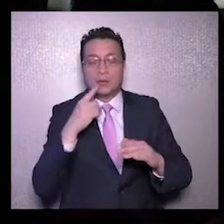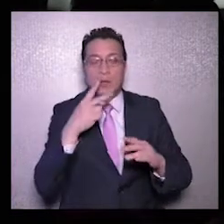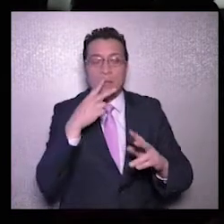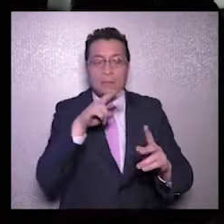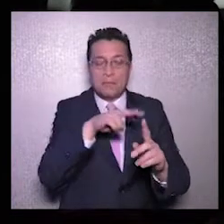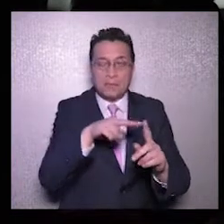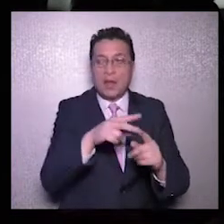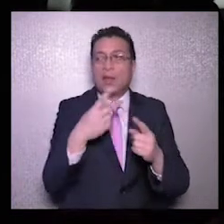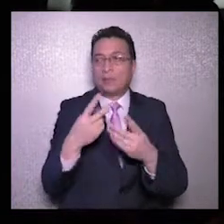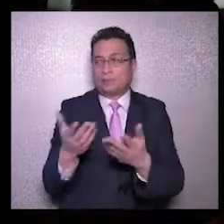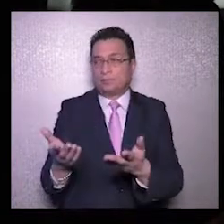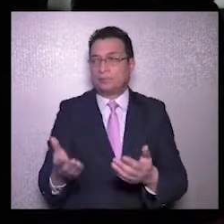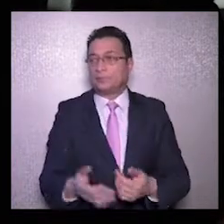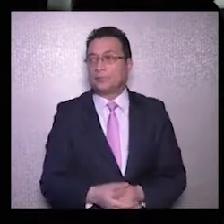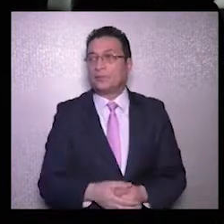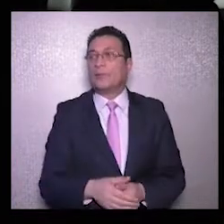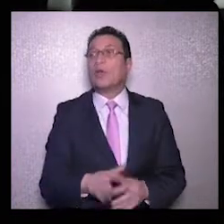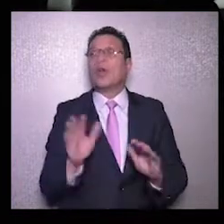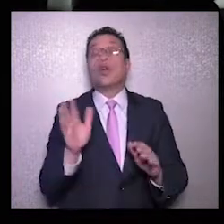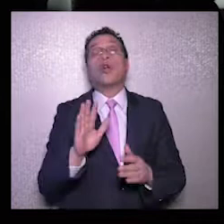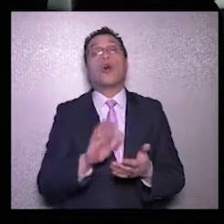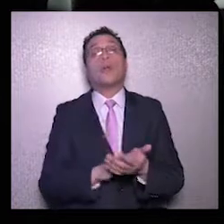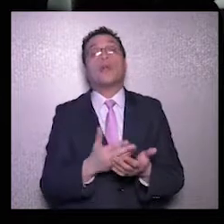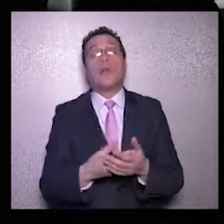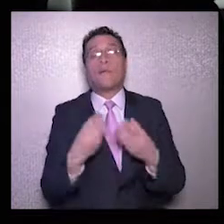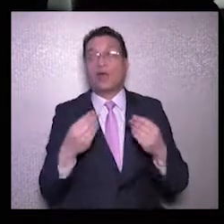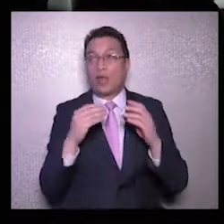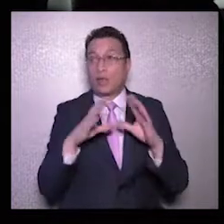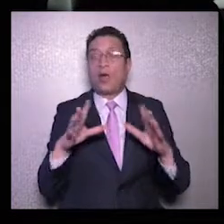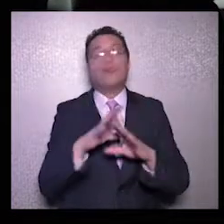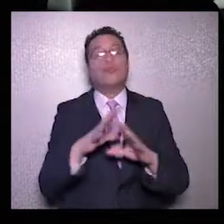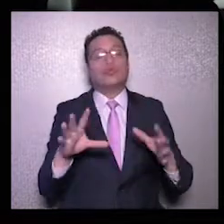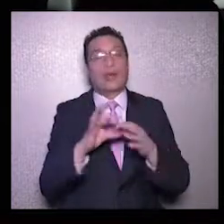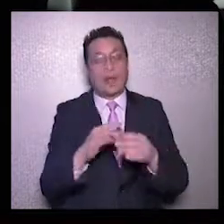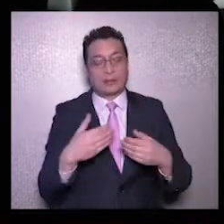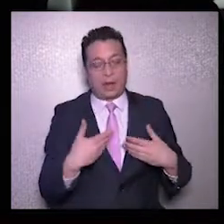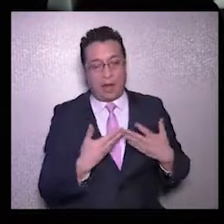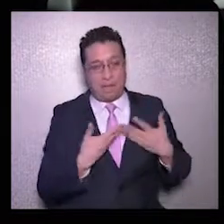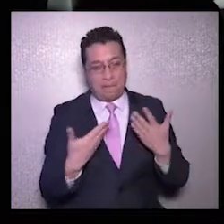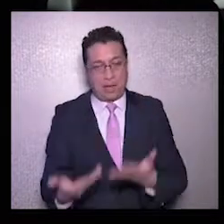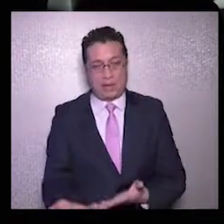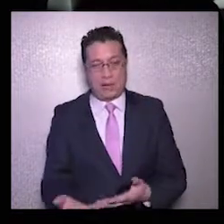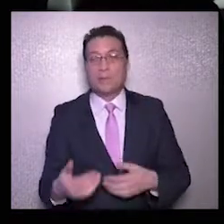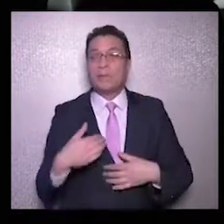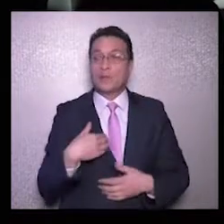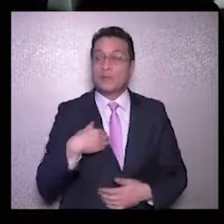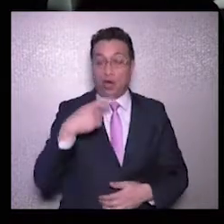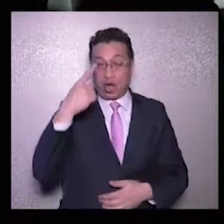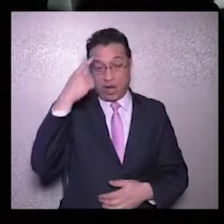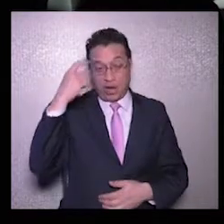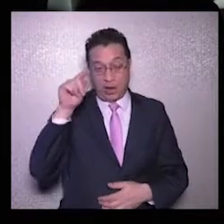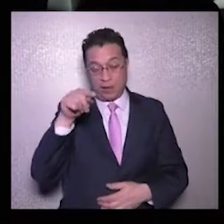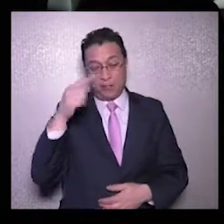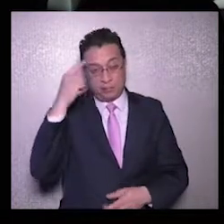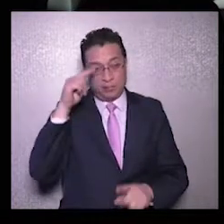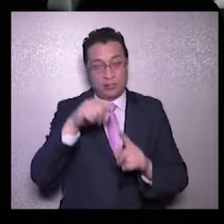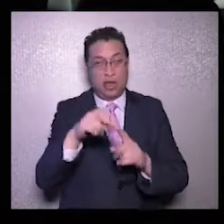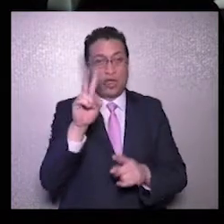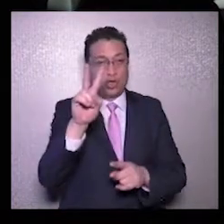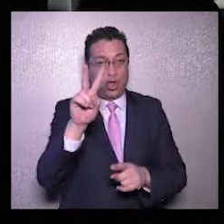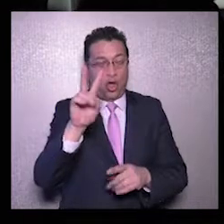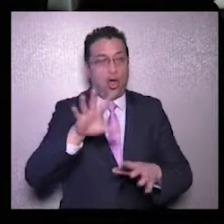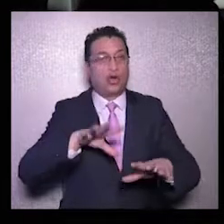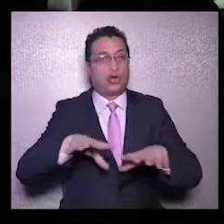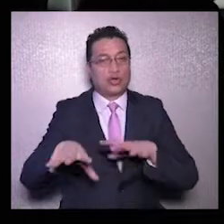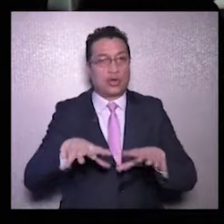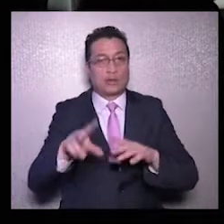gobierno. ¿Qué tal? Buenos días. Un millón de gracias por la invitación. Yo creo que enfocaría en dos aspectos